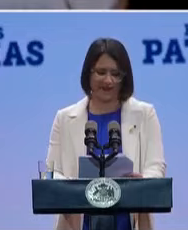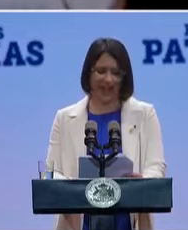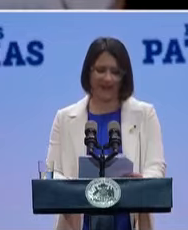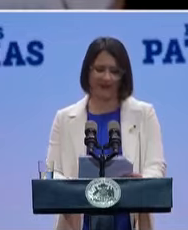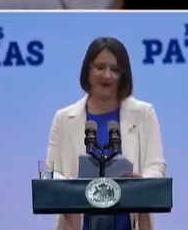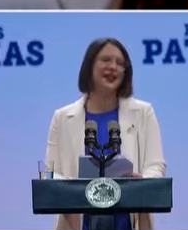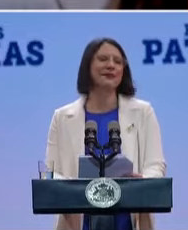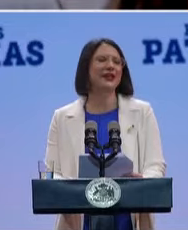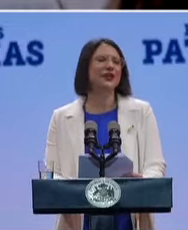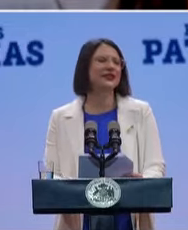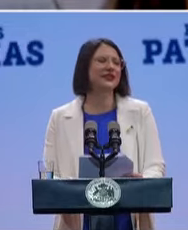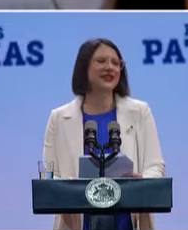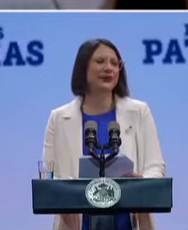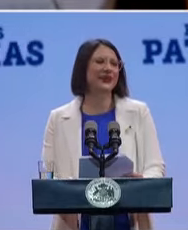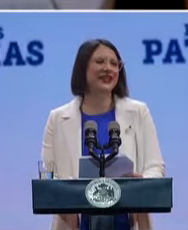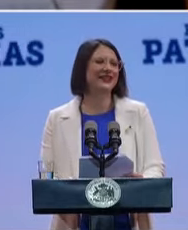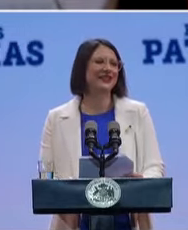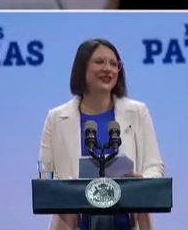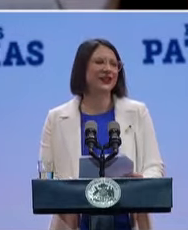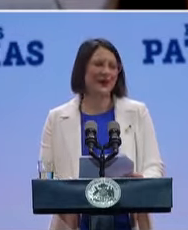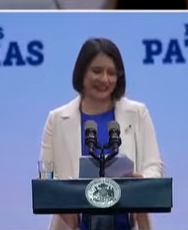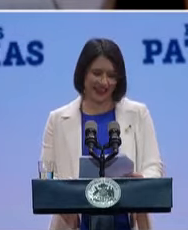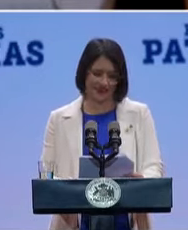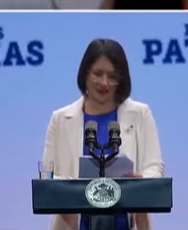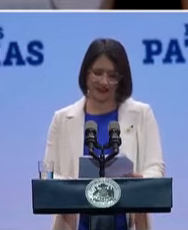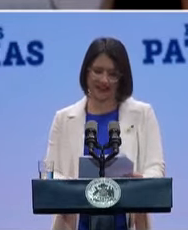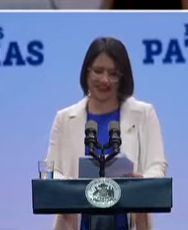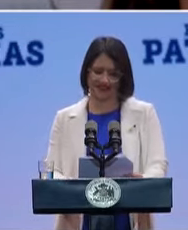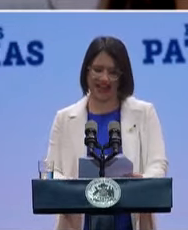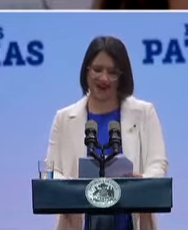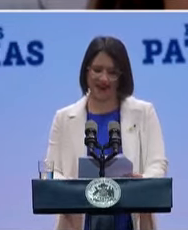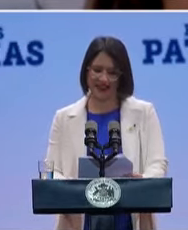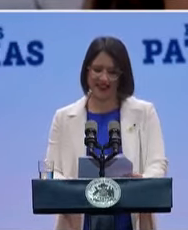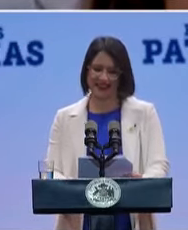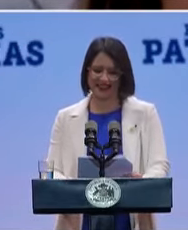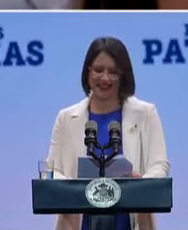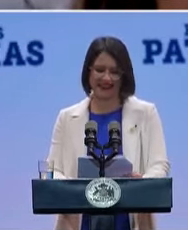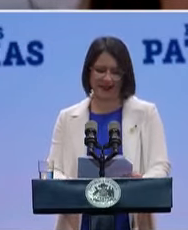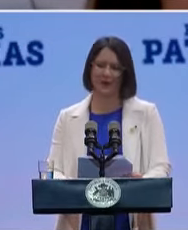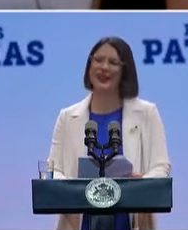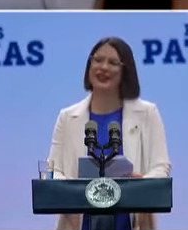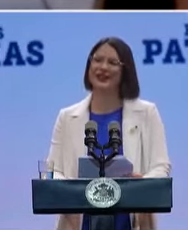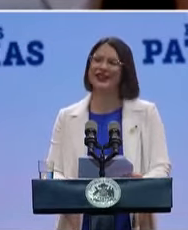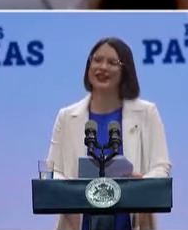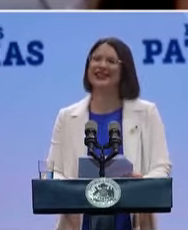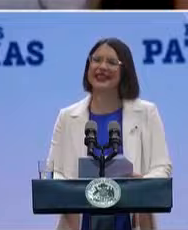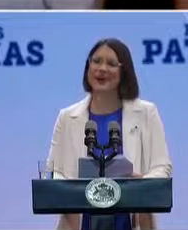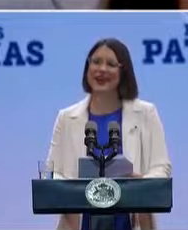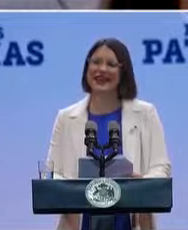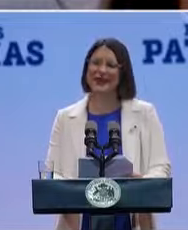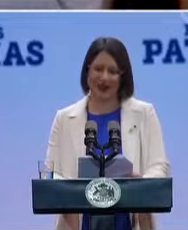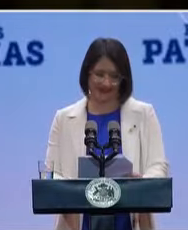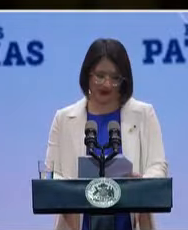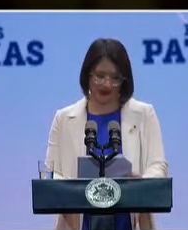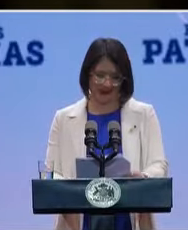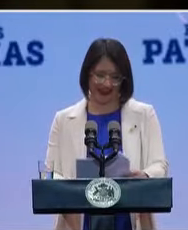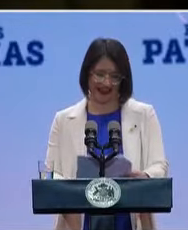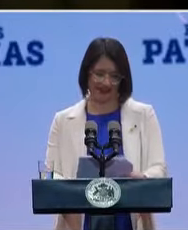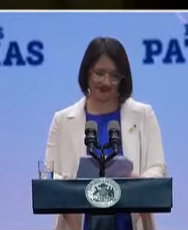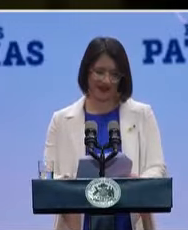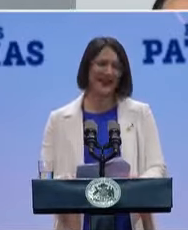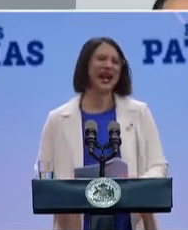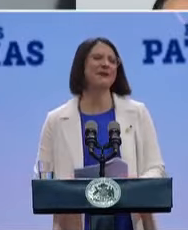de agilizar muchos proyectos. Las conclusiones que emita un sumario interno del Ministerio tendrán que ser analizadas por los tribunales.